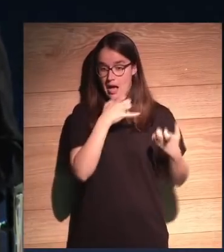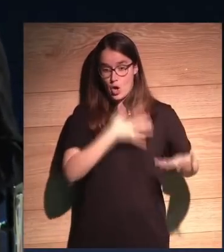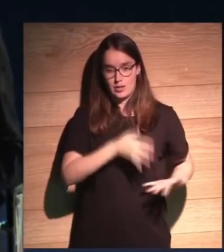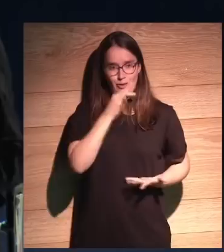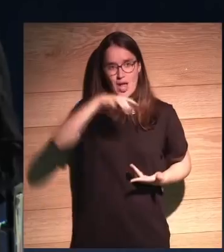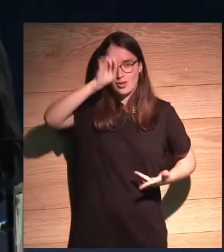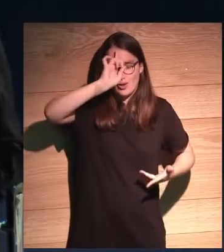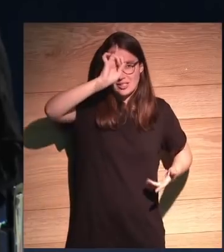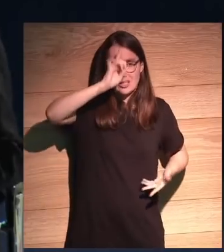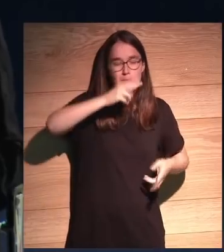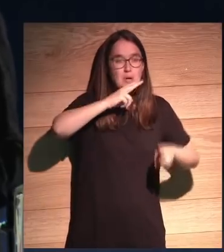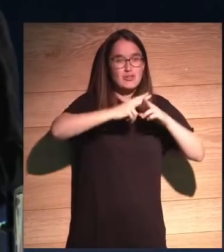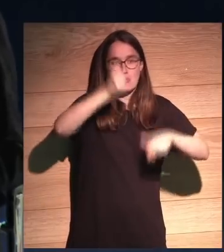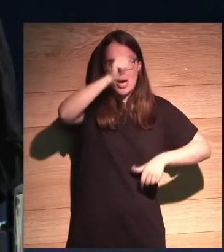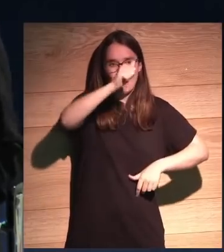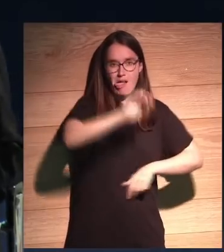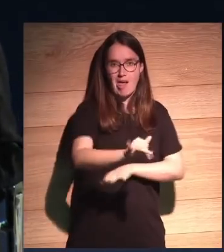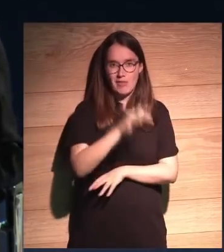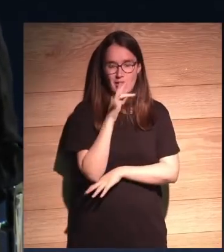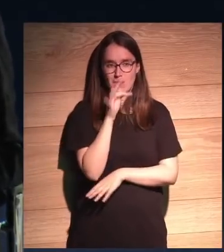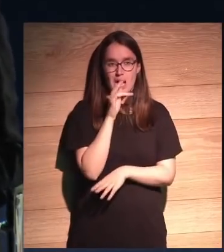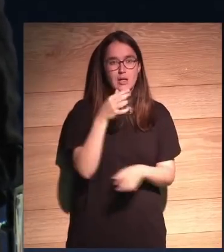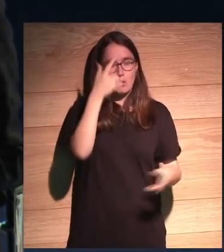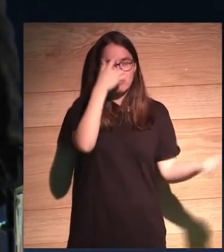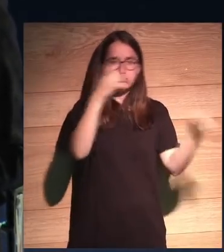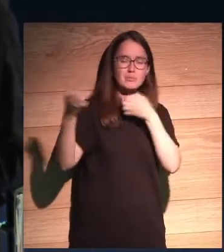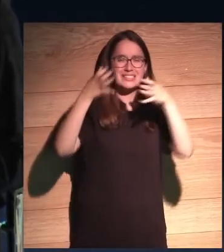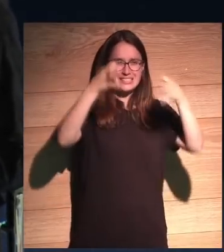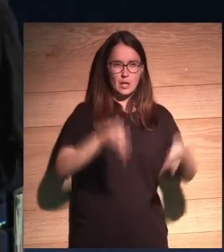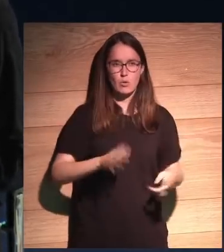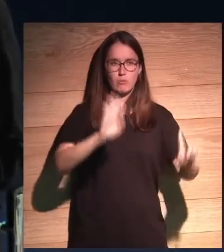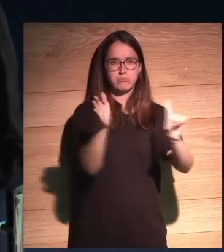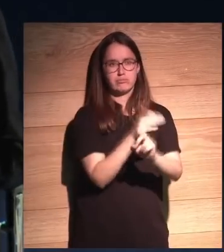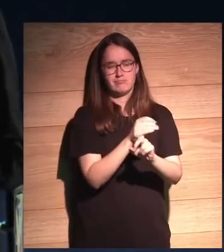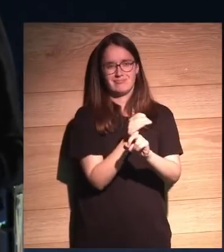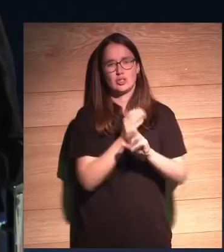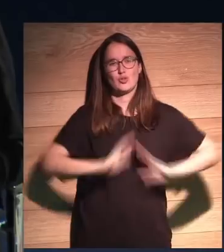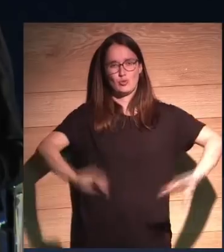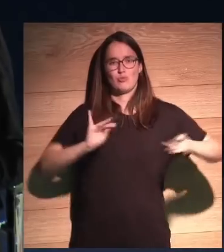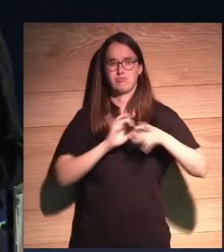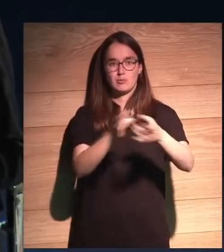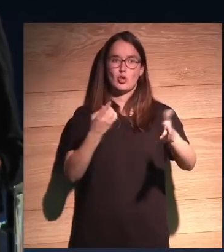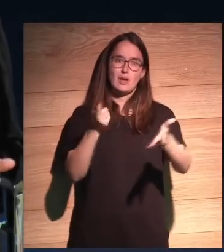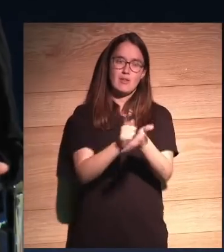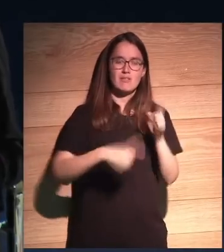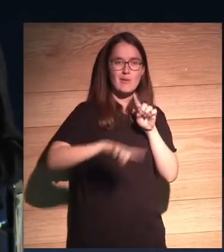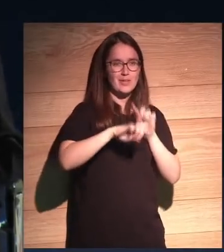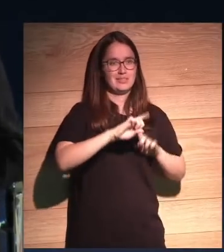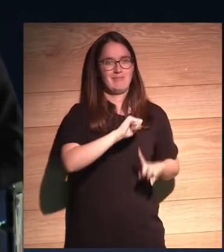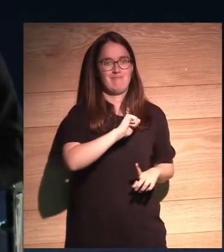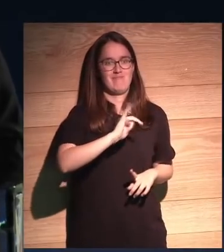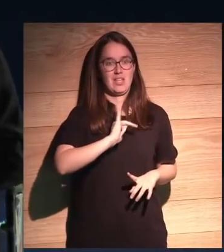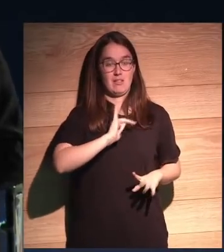hoy están en discusión entre los especialistas seguramente será de nuevo devuelta a la que parece